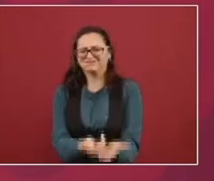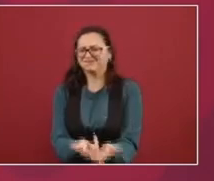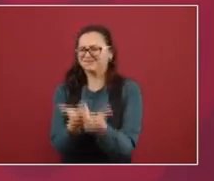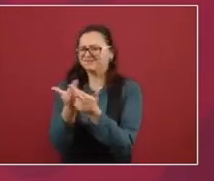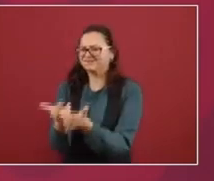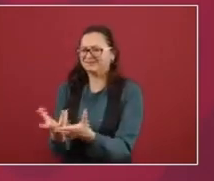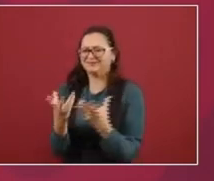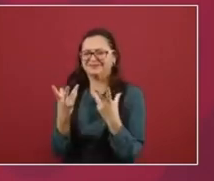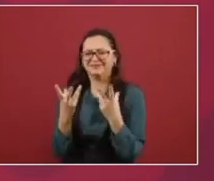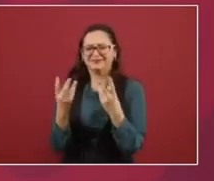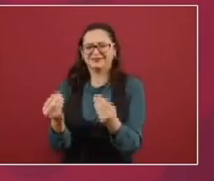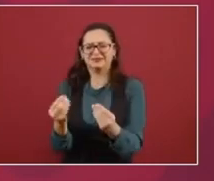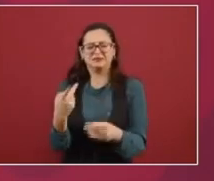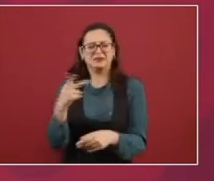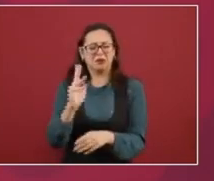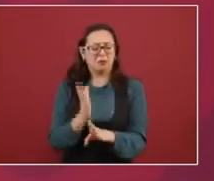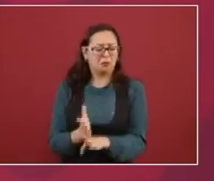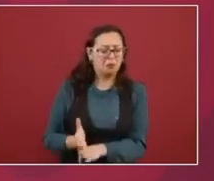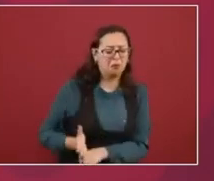últimos tiempos